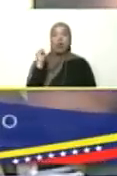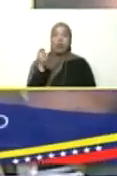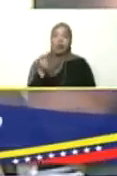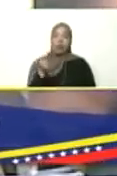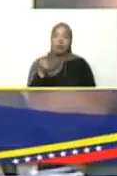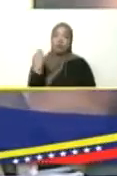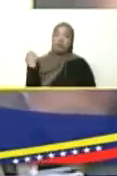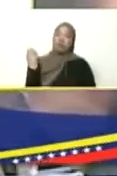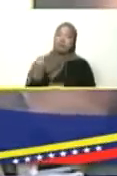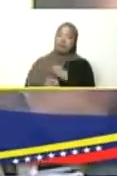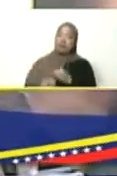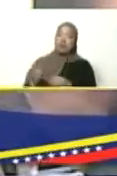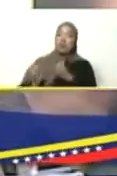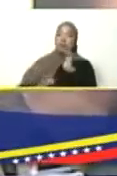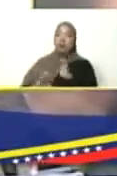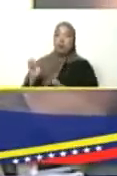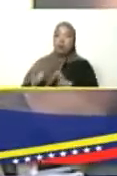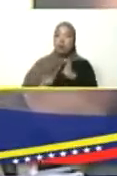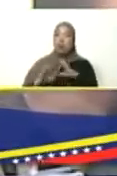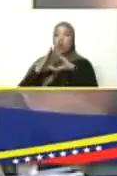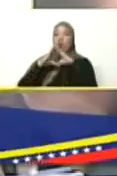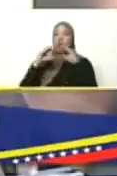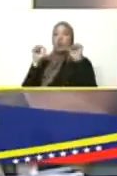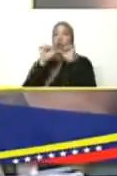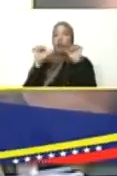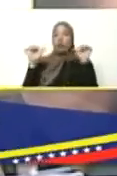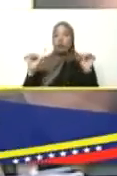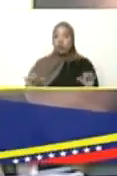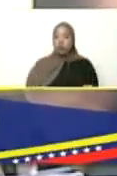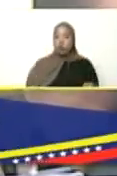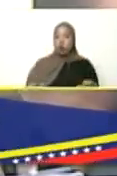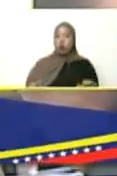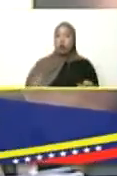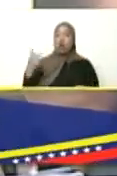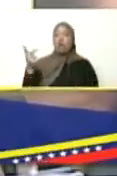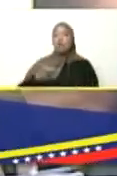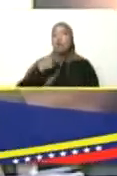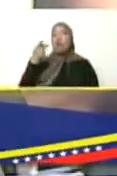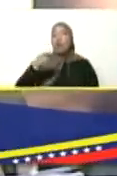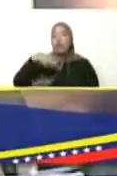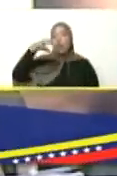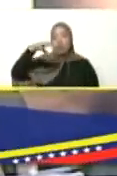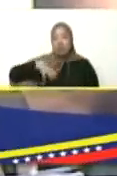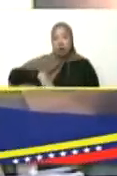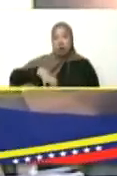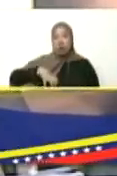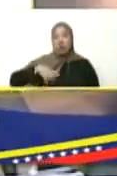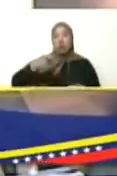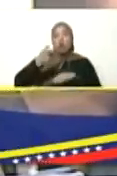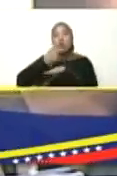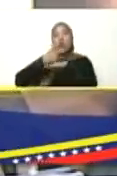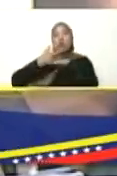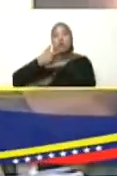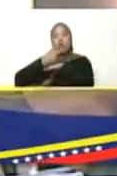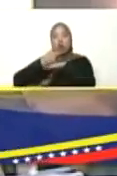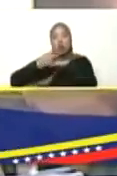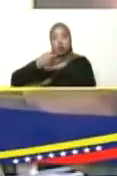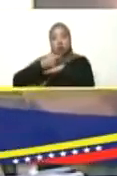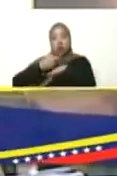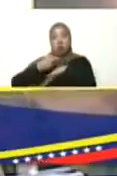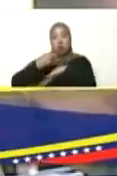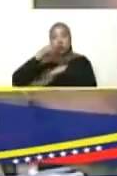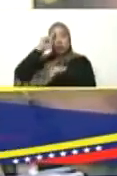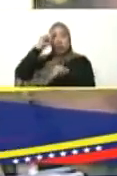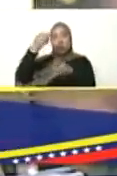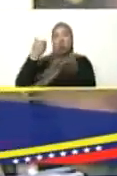es hacer una revisión de toda la estructura organizativa y política del Estado, del gobierno, para ponerla